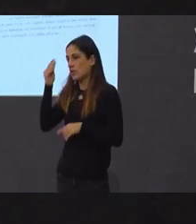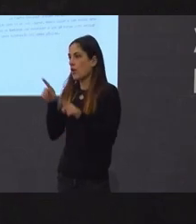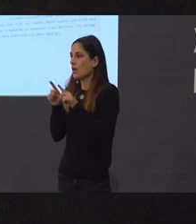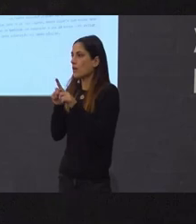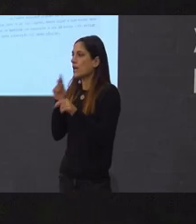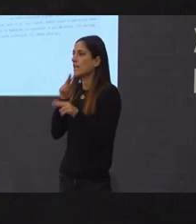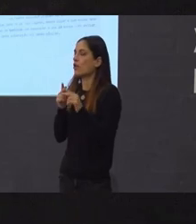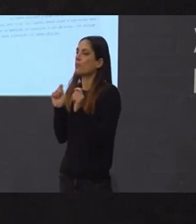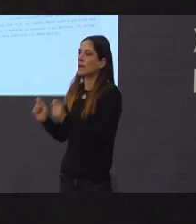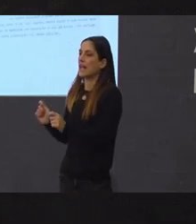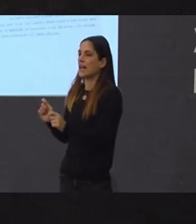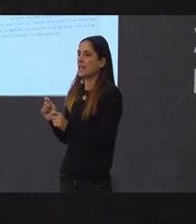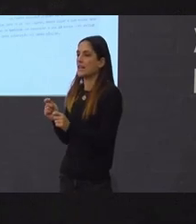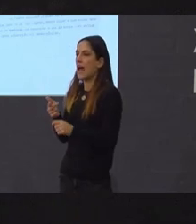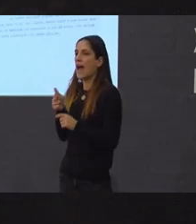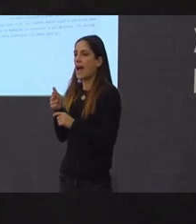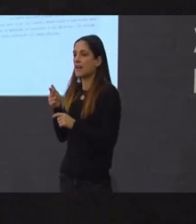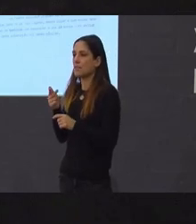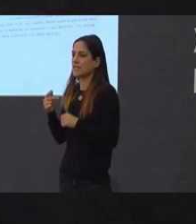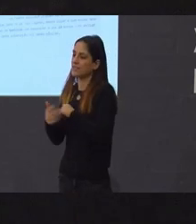para poder loitar.